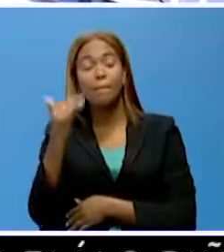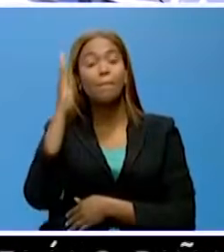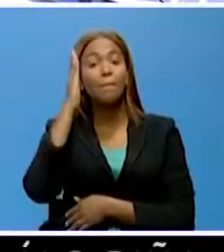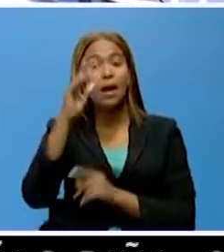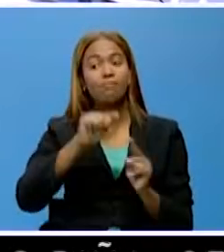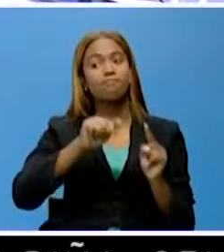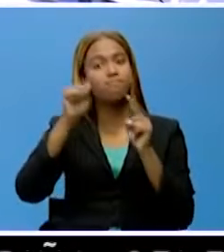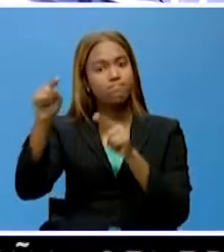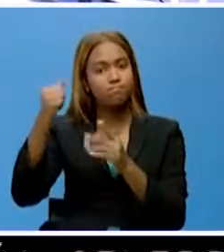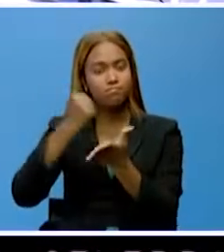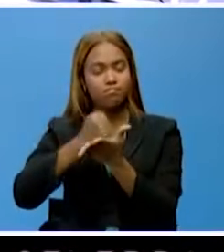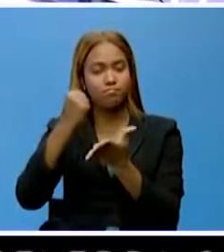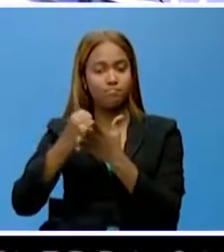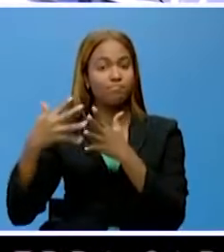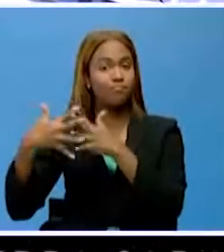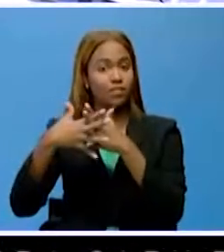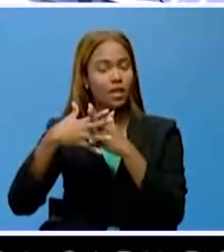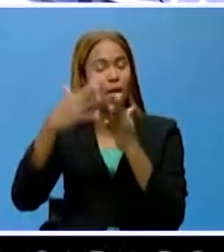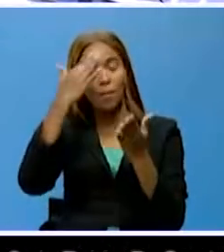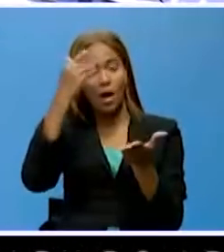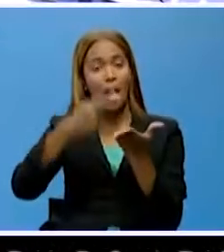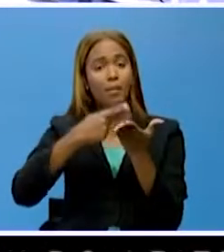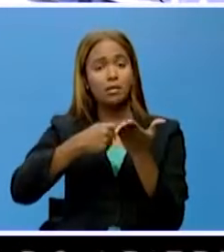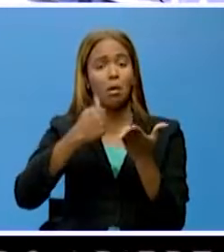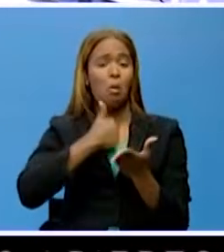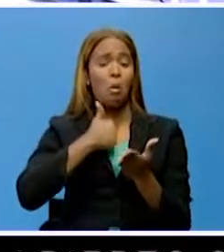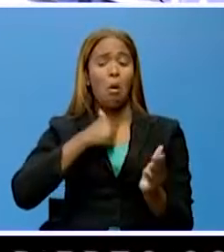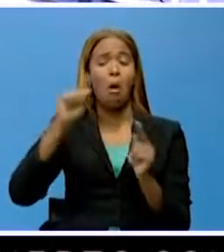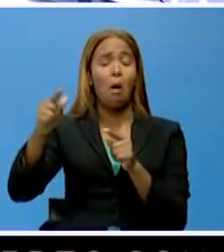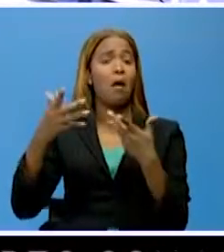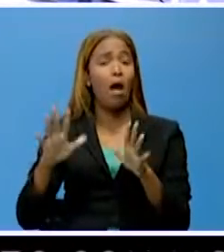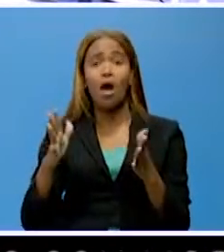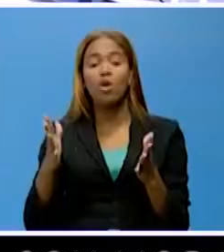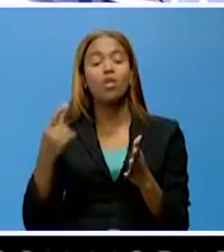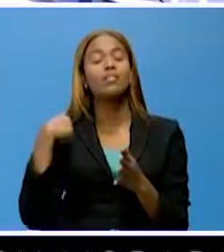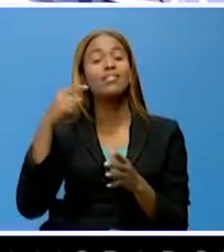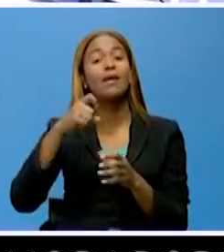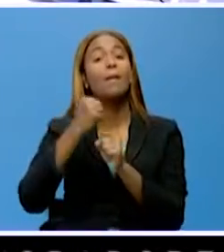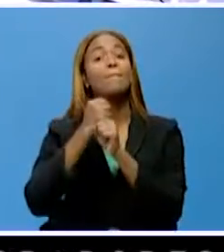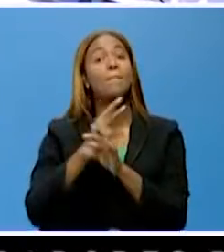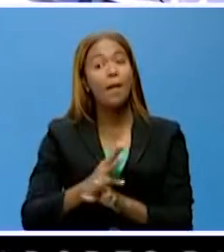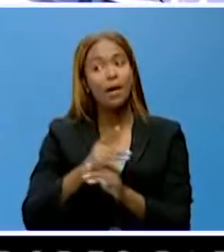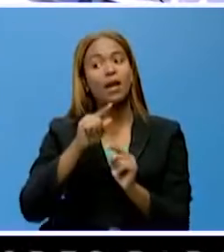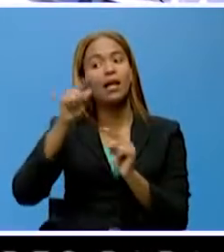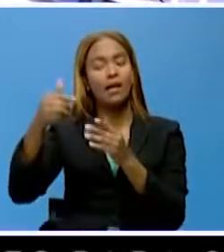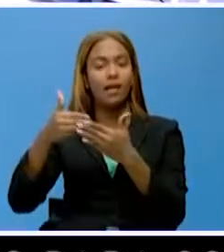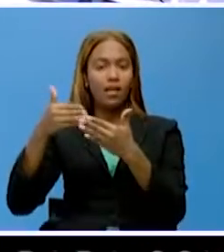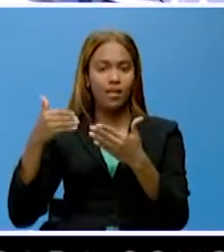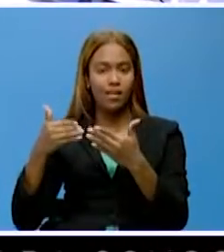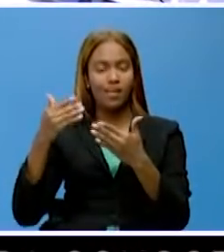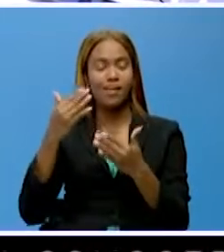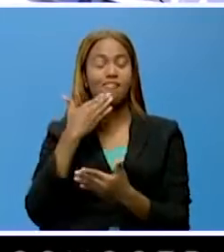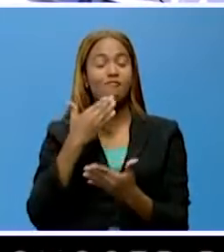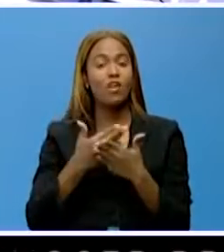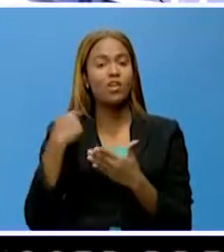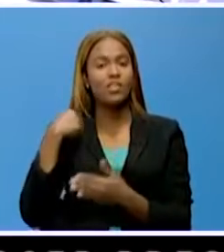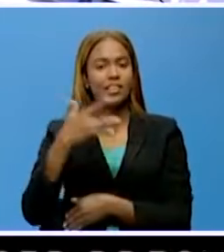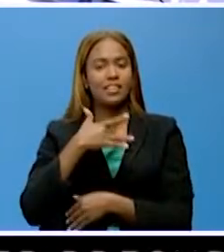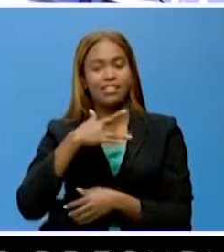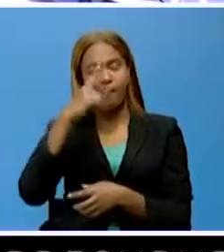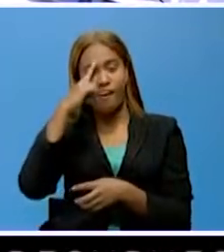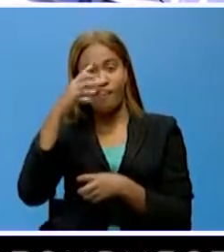a acudir, porque muchas veces no es el hecho de ir por ir, sino es ir preparado, y qué bueno que tenemos la confianza, la certeza y